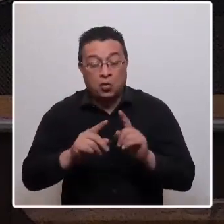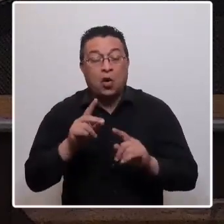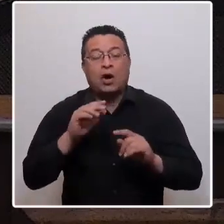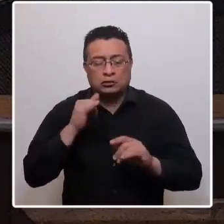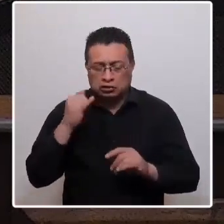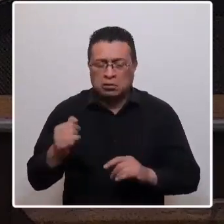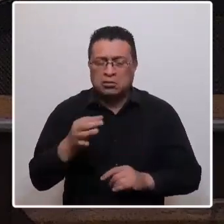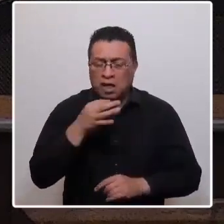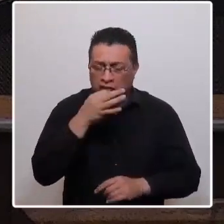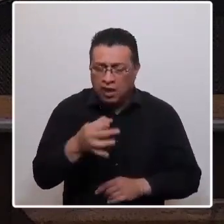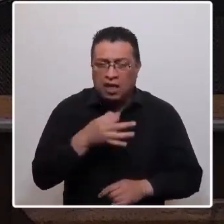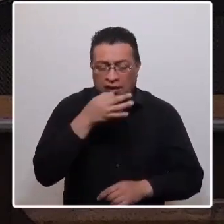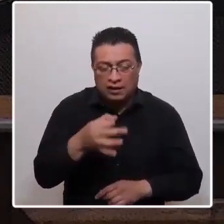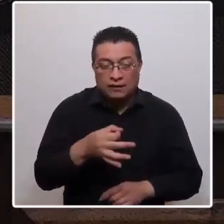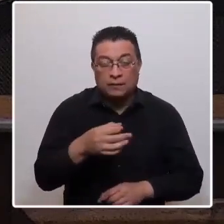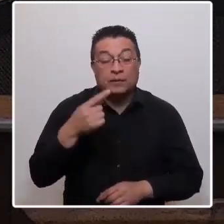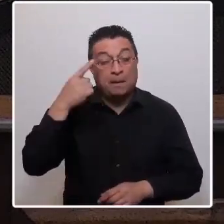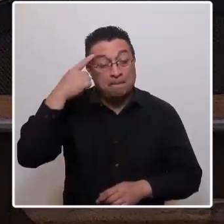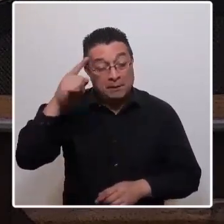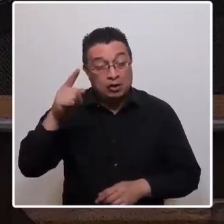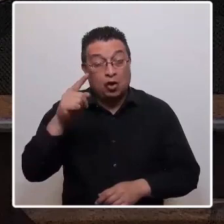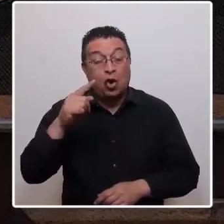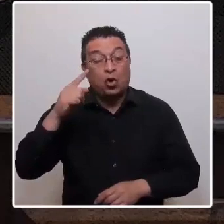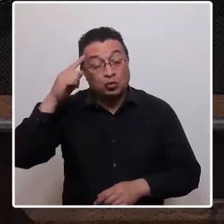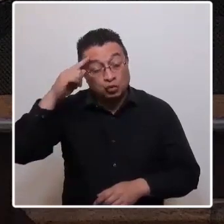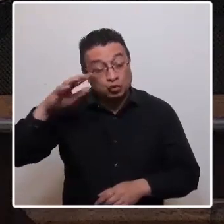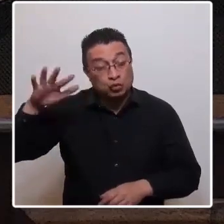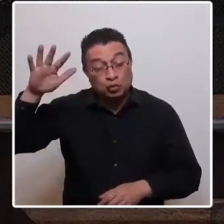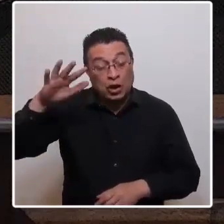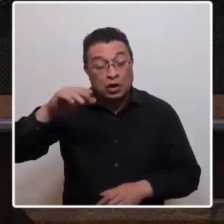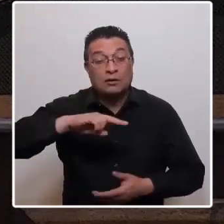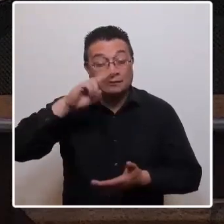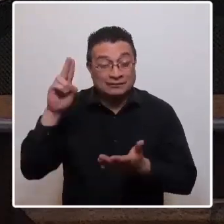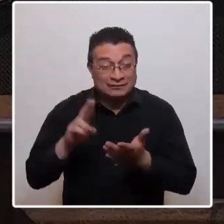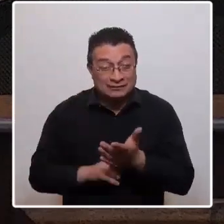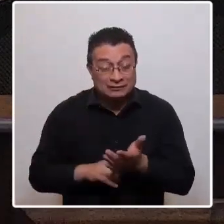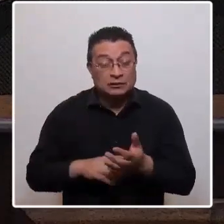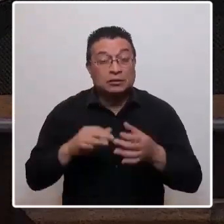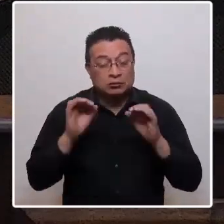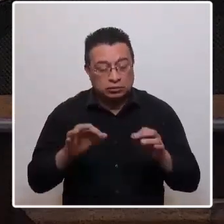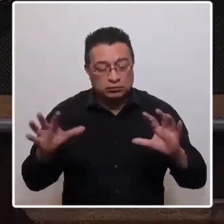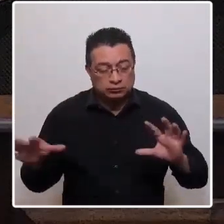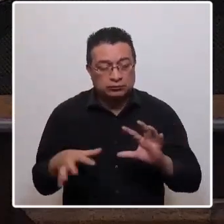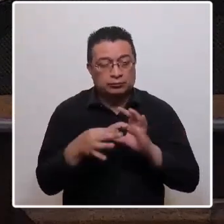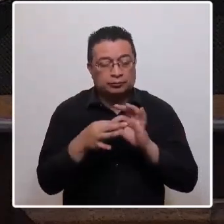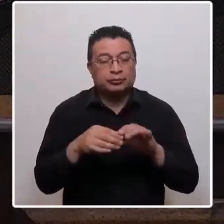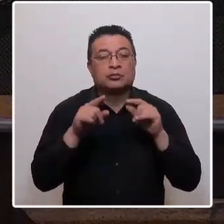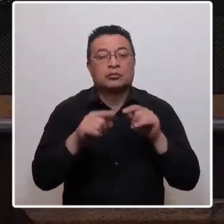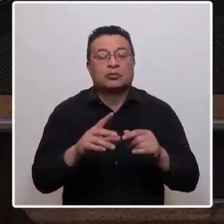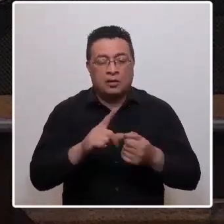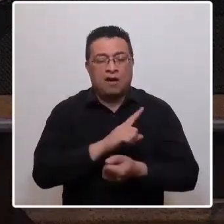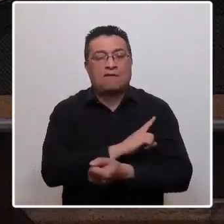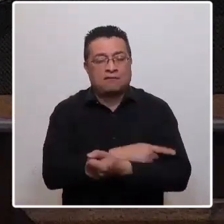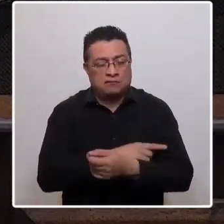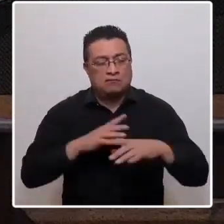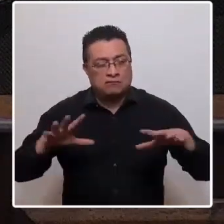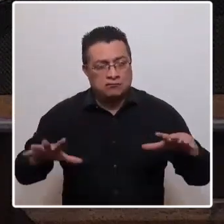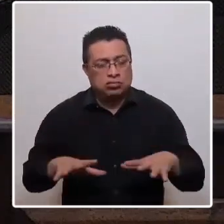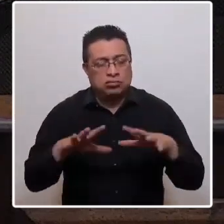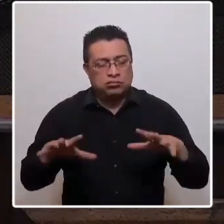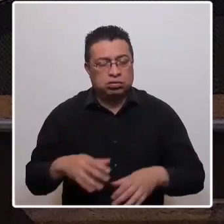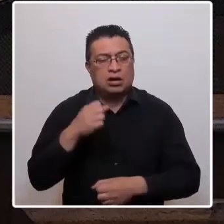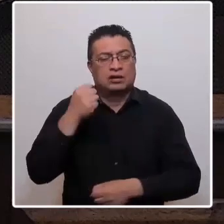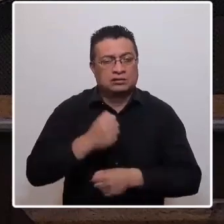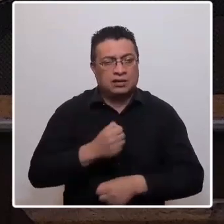permanentemente. Pero el sueño, para que se haga realidad, tiene que venir acompañado y acoplado del esfuerzo, del trabajo,